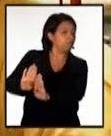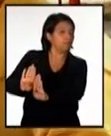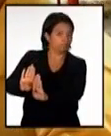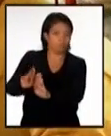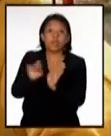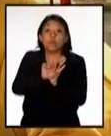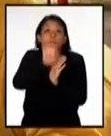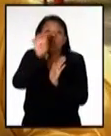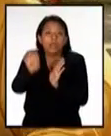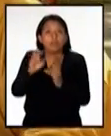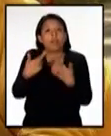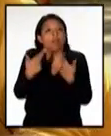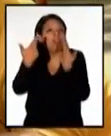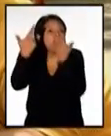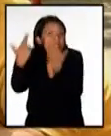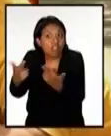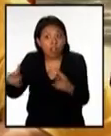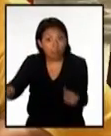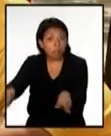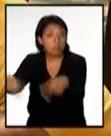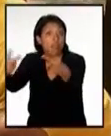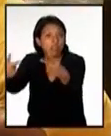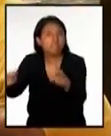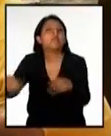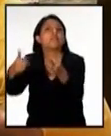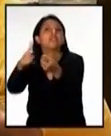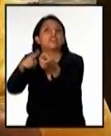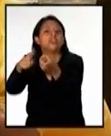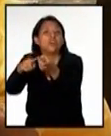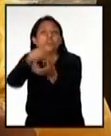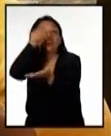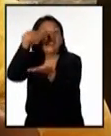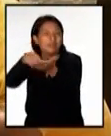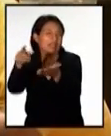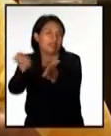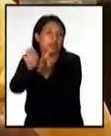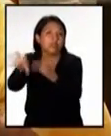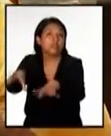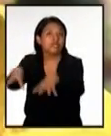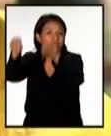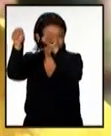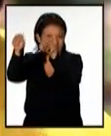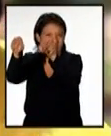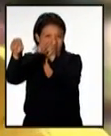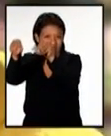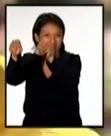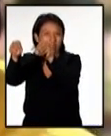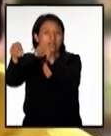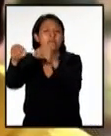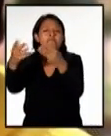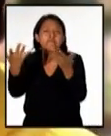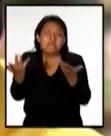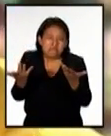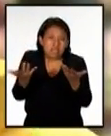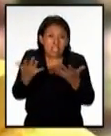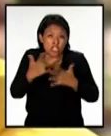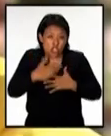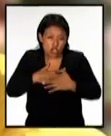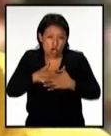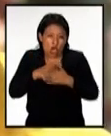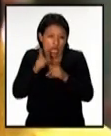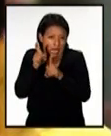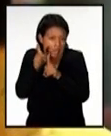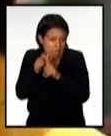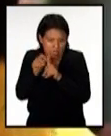ejemplo, los regalan, los venden a los centros de espectáculos, al circo, que de alguna manera no